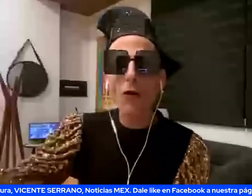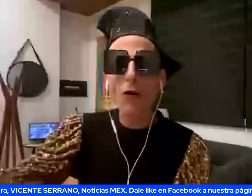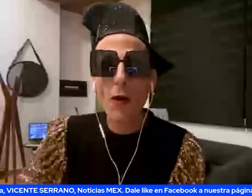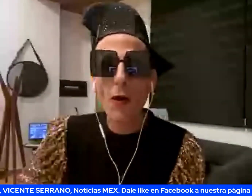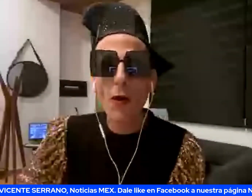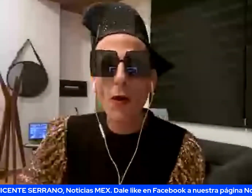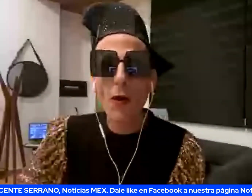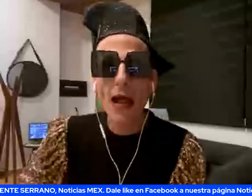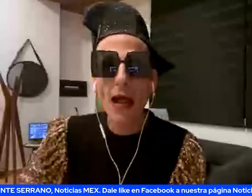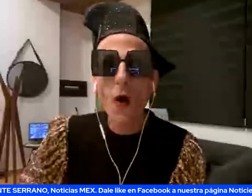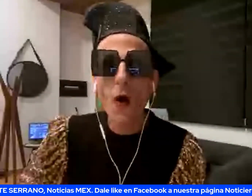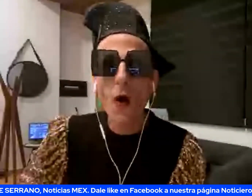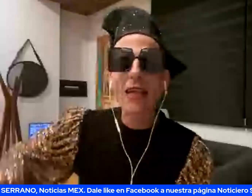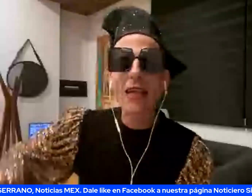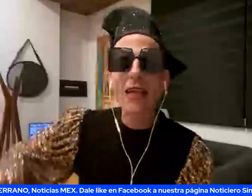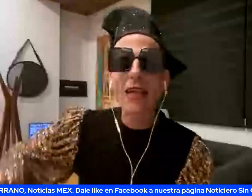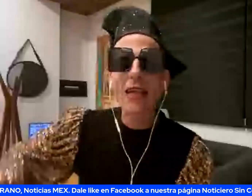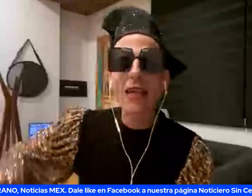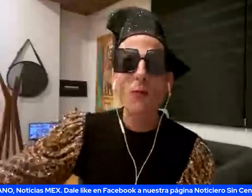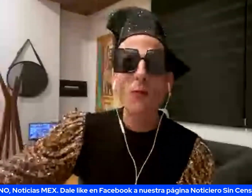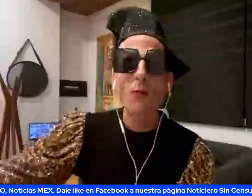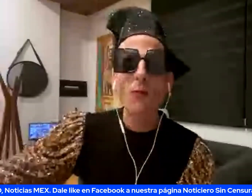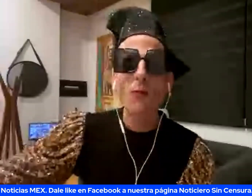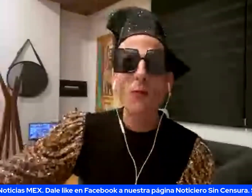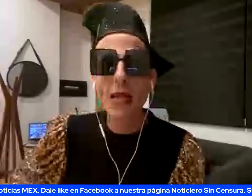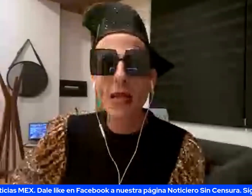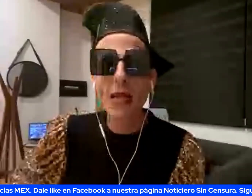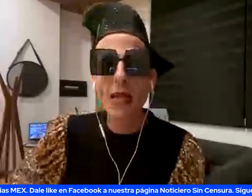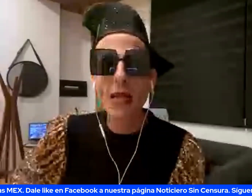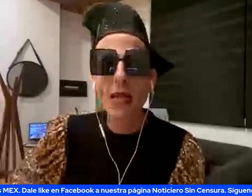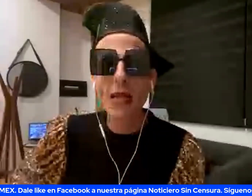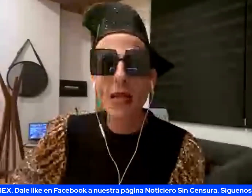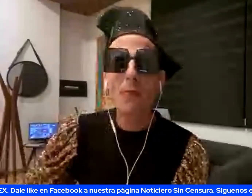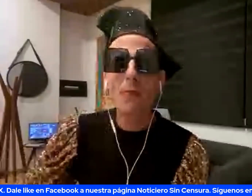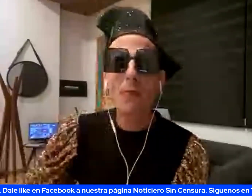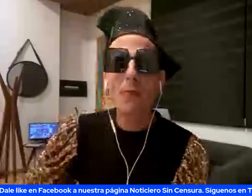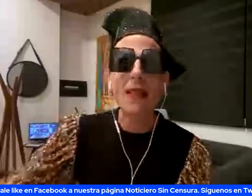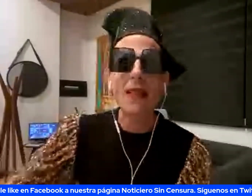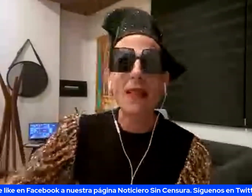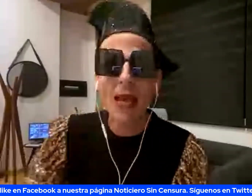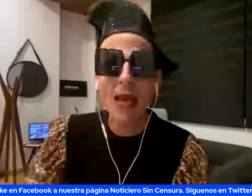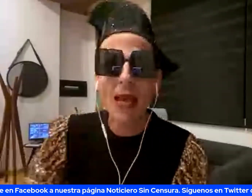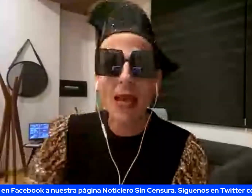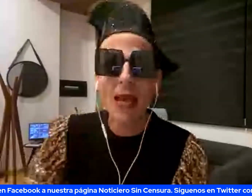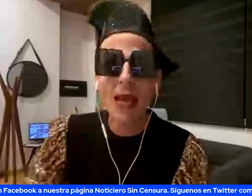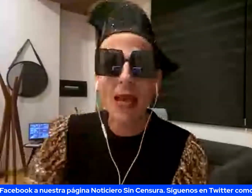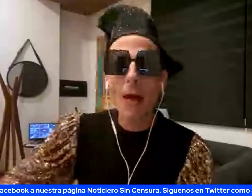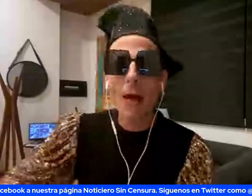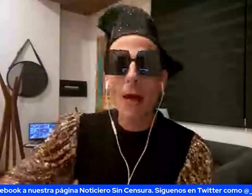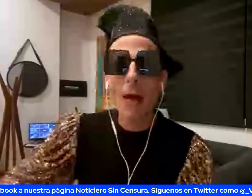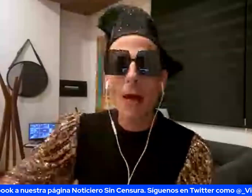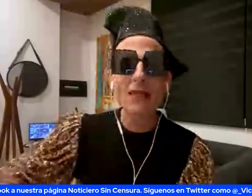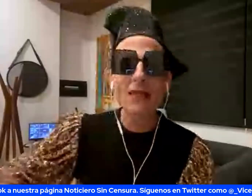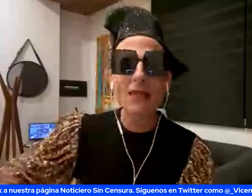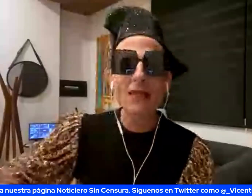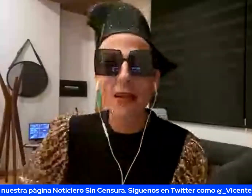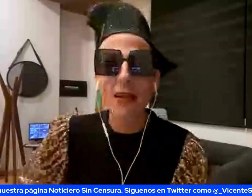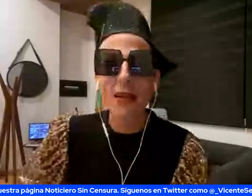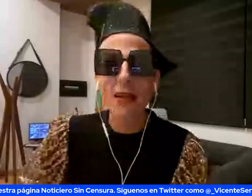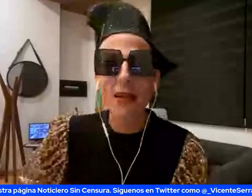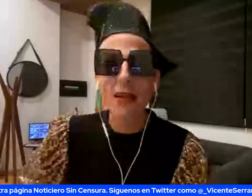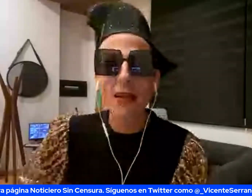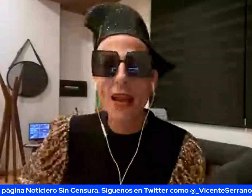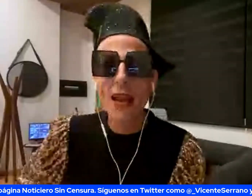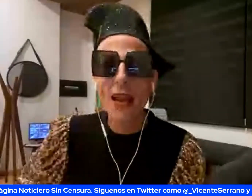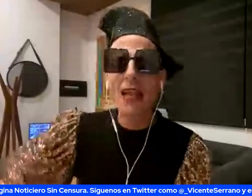estamos dando cuenta en Quintana Roo es que el turismo nacional también está creciendo. Es impresionante la mezcla. La mezcla ya está más arriba